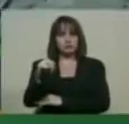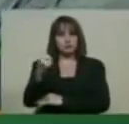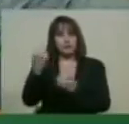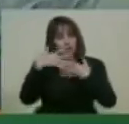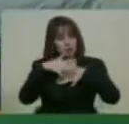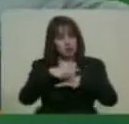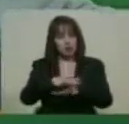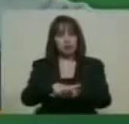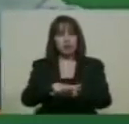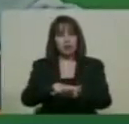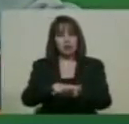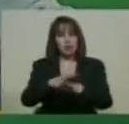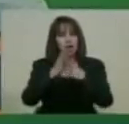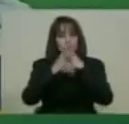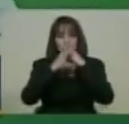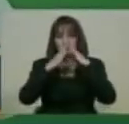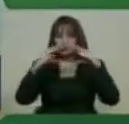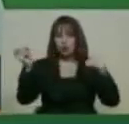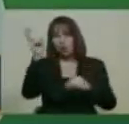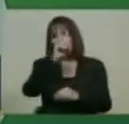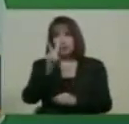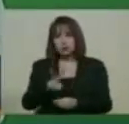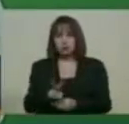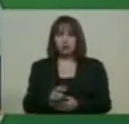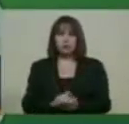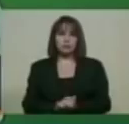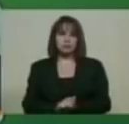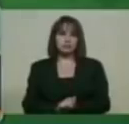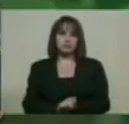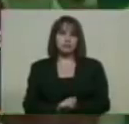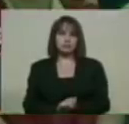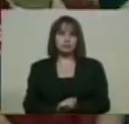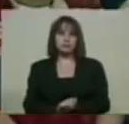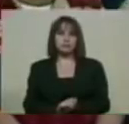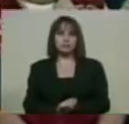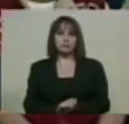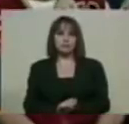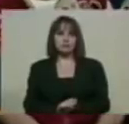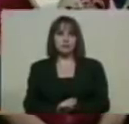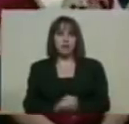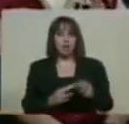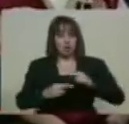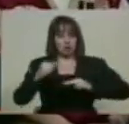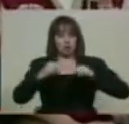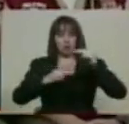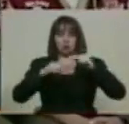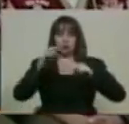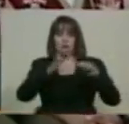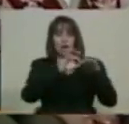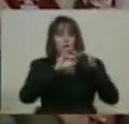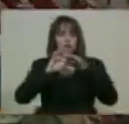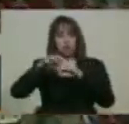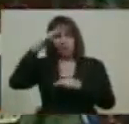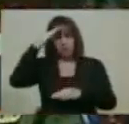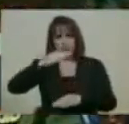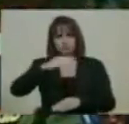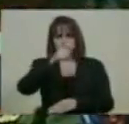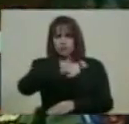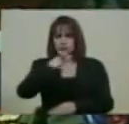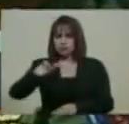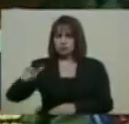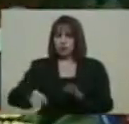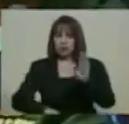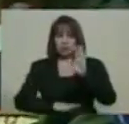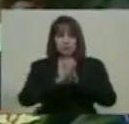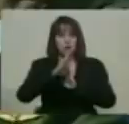integridad de todo el territorio de la República, para construir la unión cívico-militar en función del